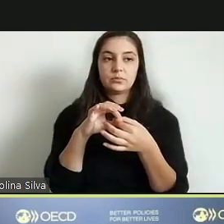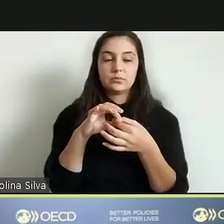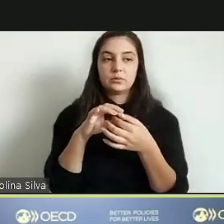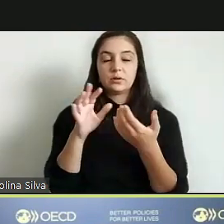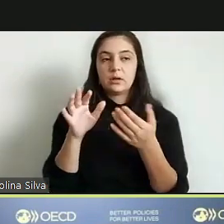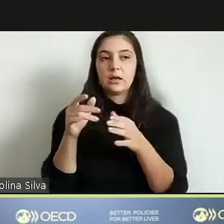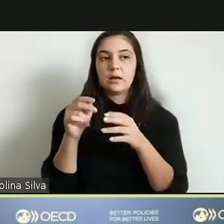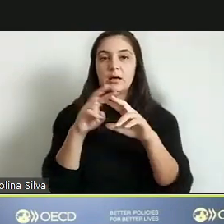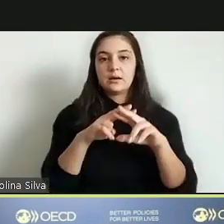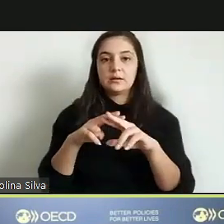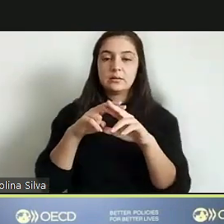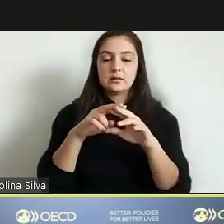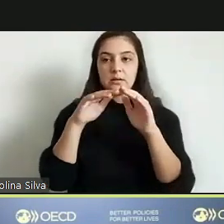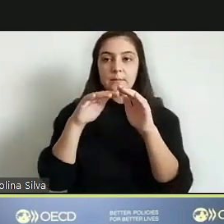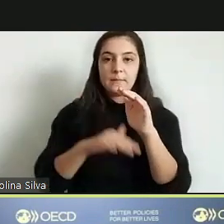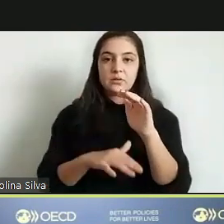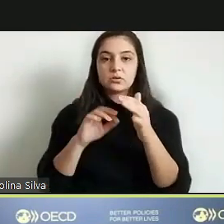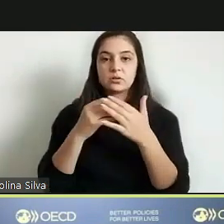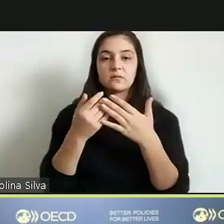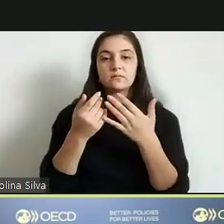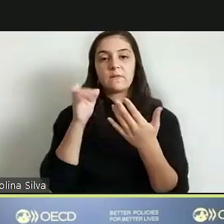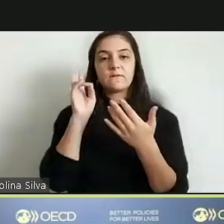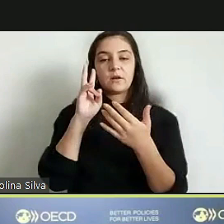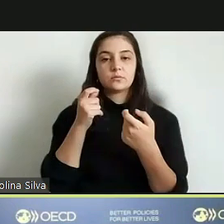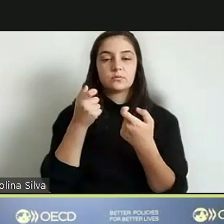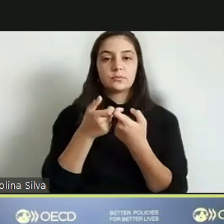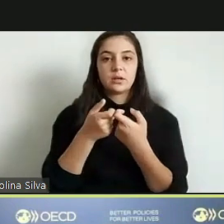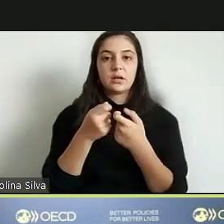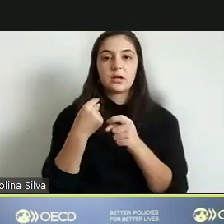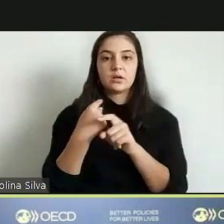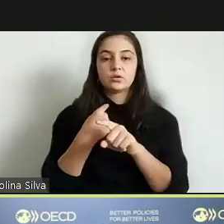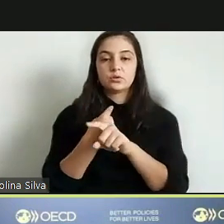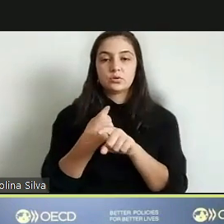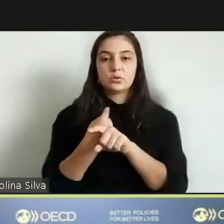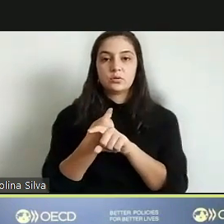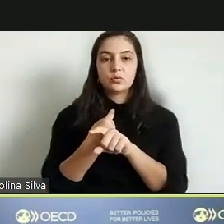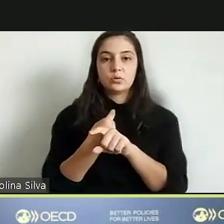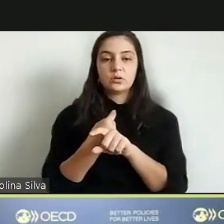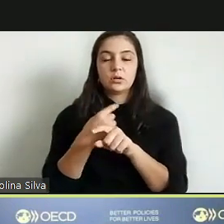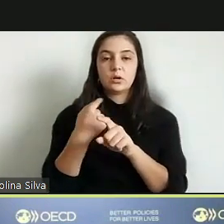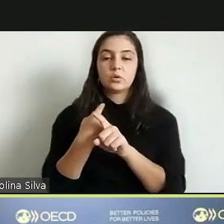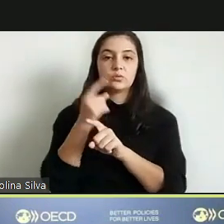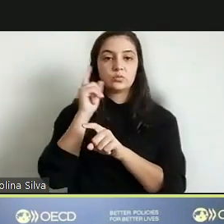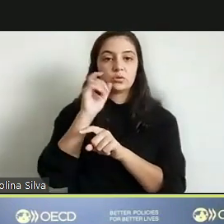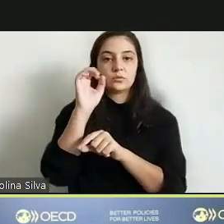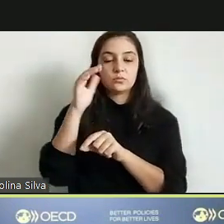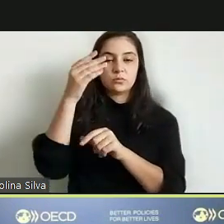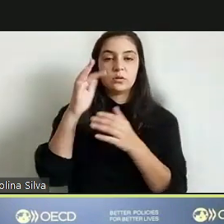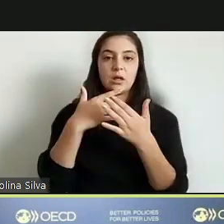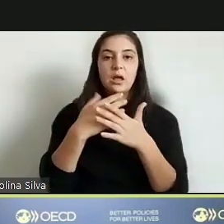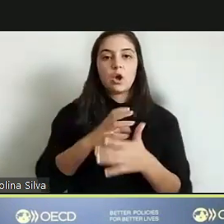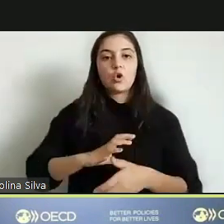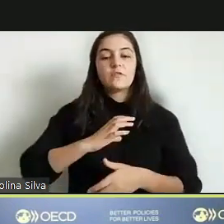análisis estadísticos que nosotros también realizamos, es uno de los factores, sino el factor más relevante a la hora de explicar la